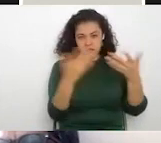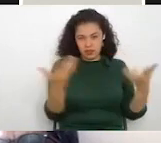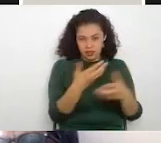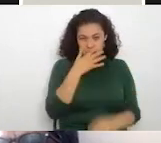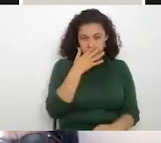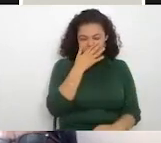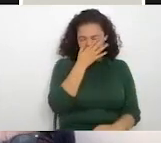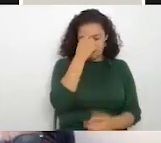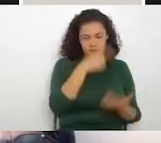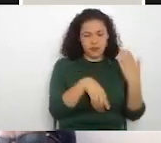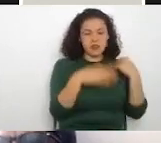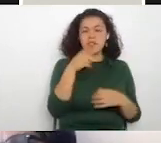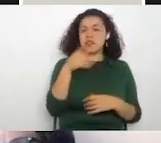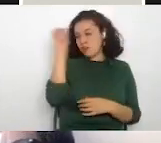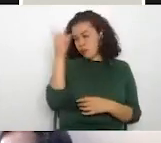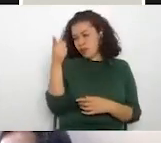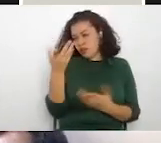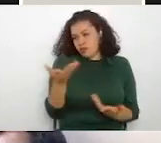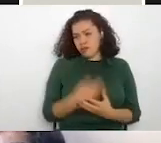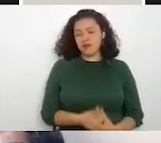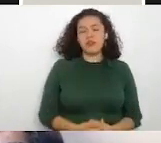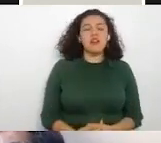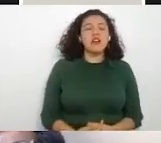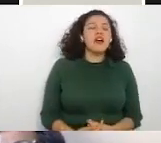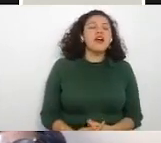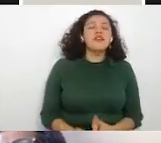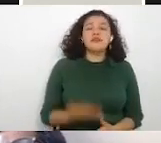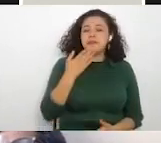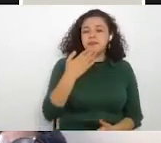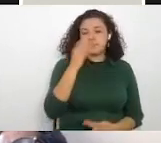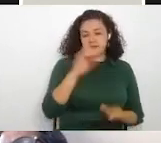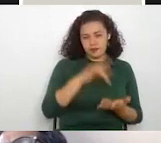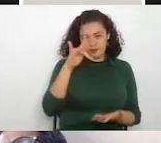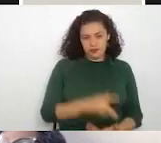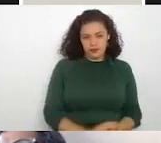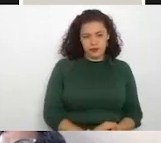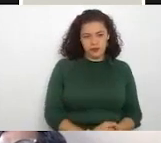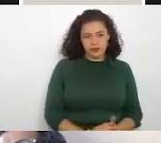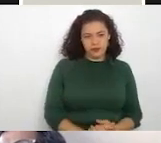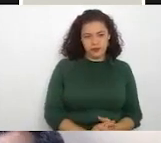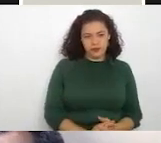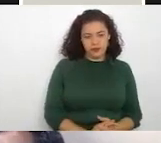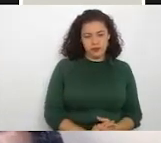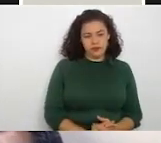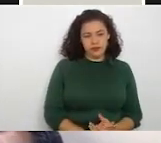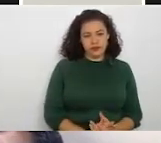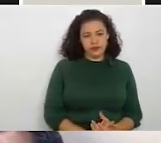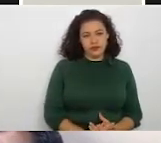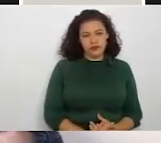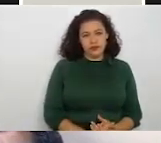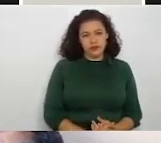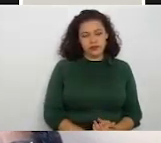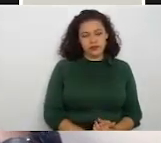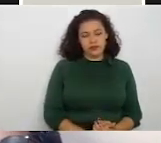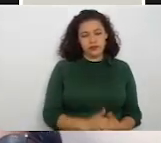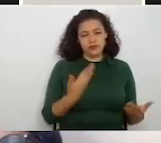parece bien, no sé, Cristi, ¿tú qué digas? Sí, muy bien, muchas gracias por Gracias. compartirnos. Y ahora sí,